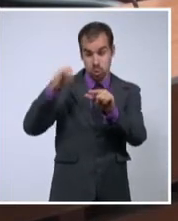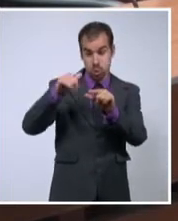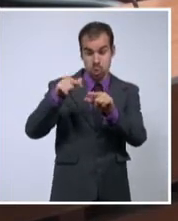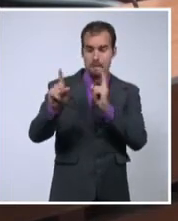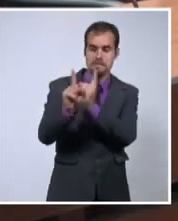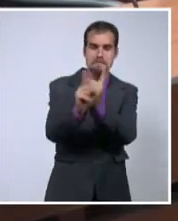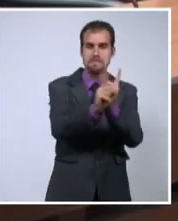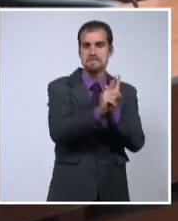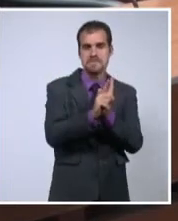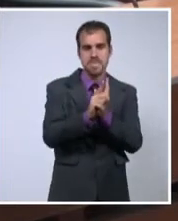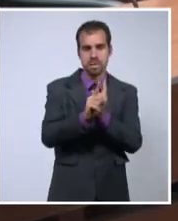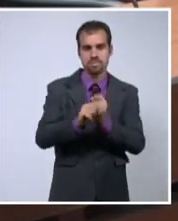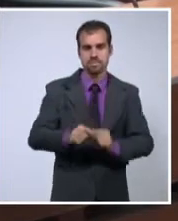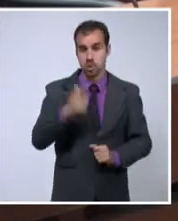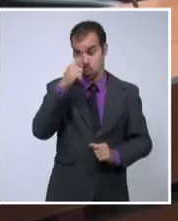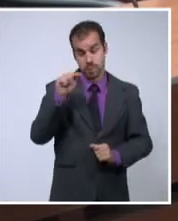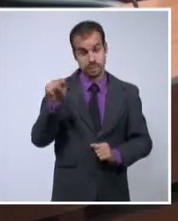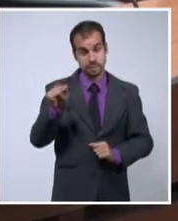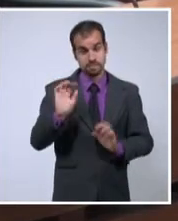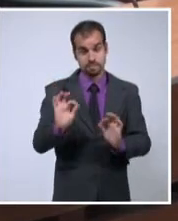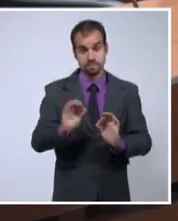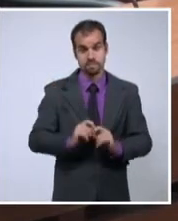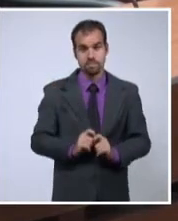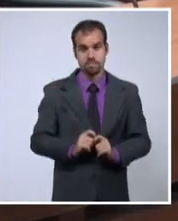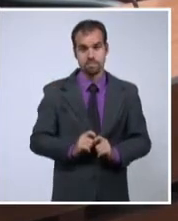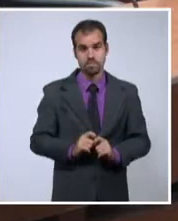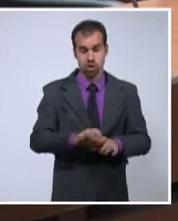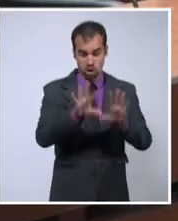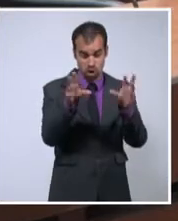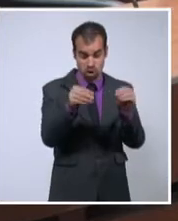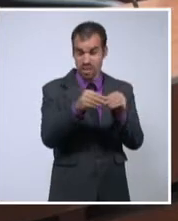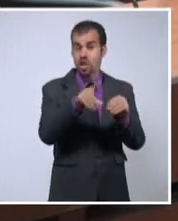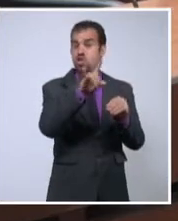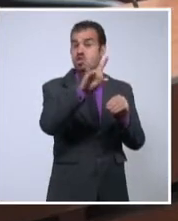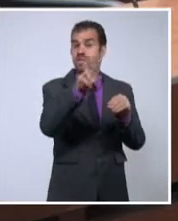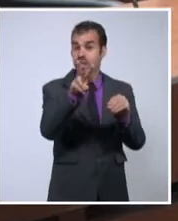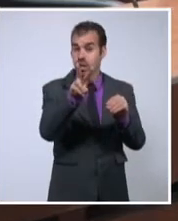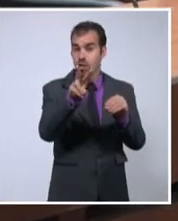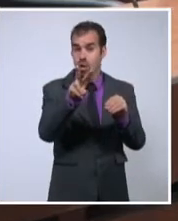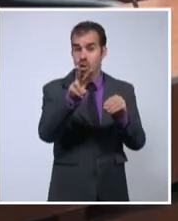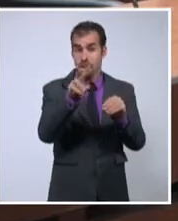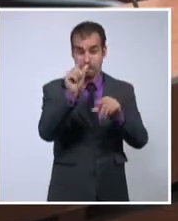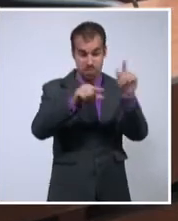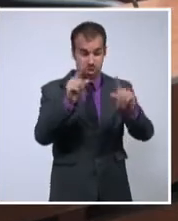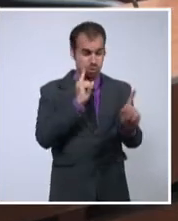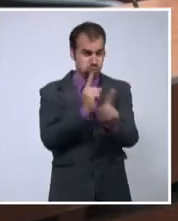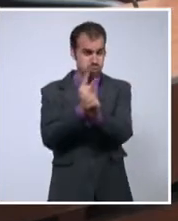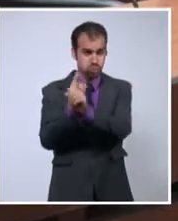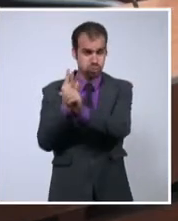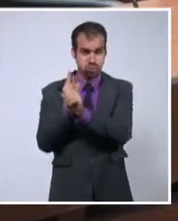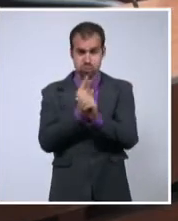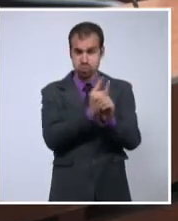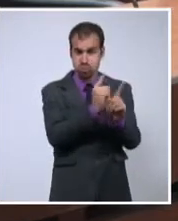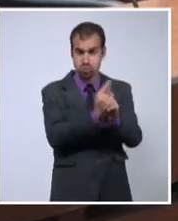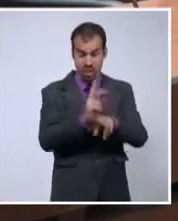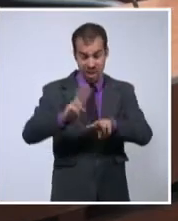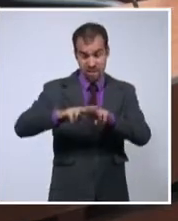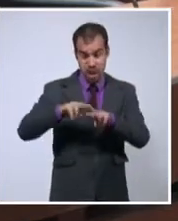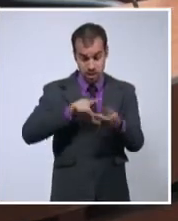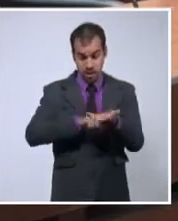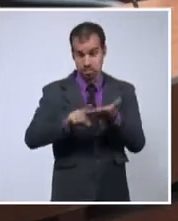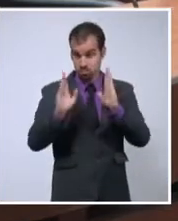que son 122, 92 están vinculados con viajeros. O el 76,3% de los casos de La Habana esta semana